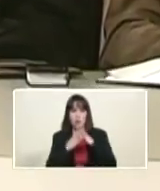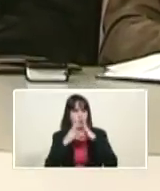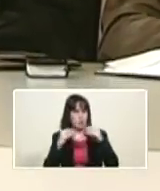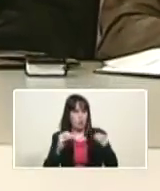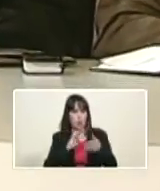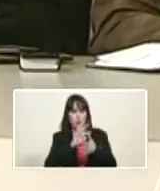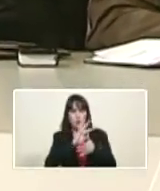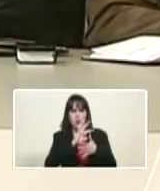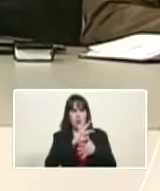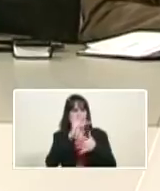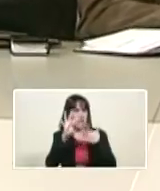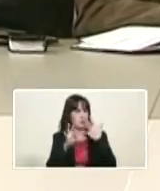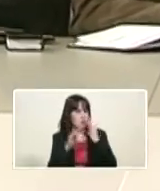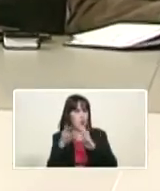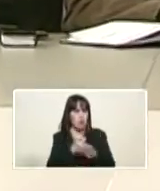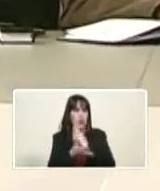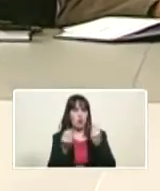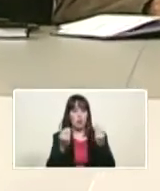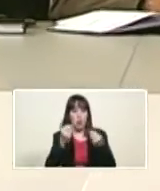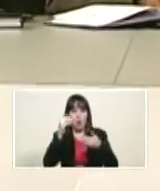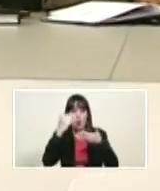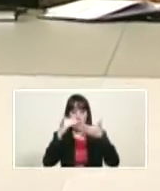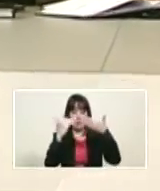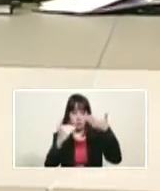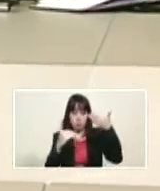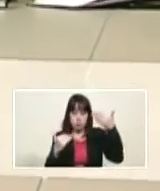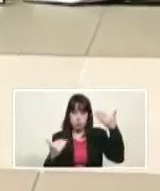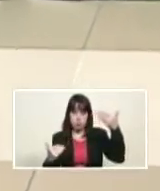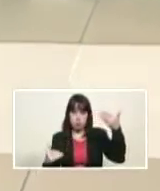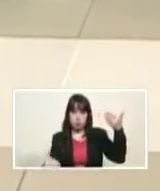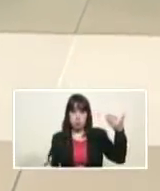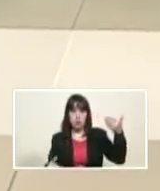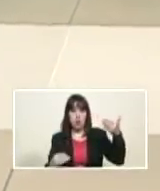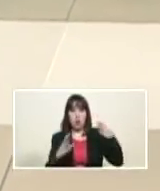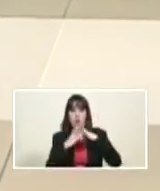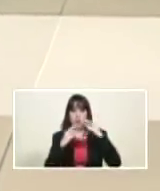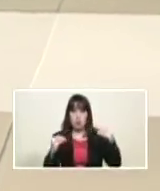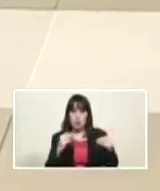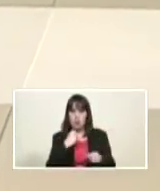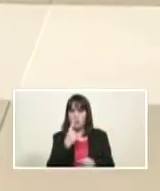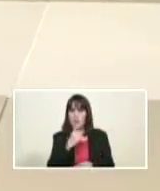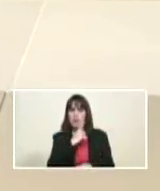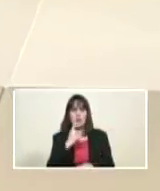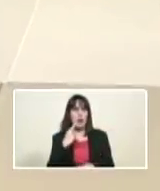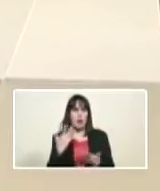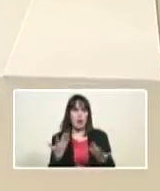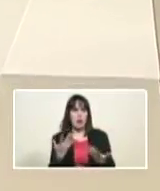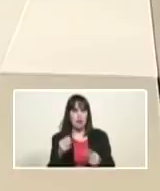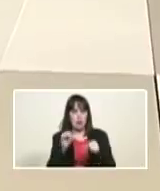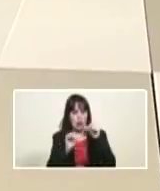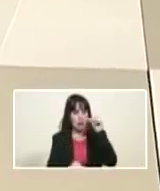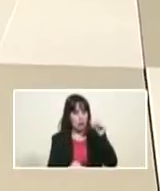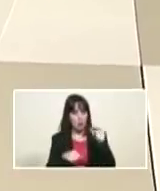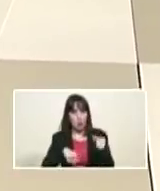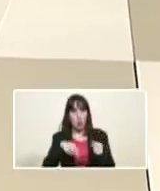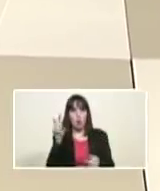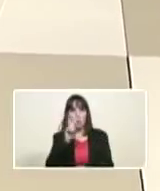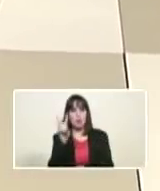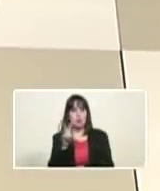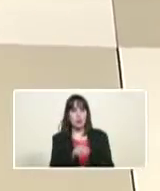los pusimos todos y ahí está la lista. Aquí está la lista, no se las voy a leer. Y este es el documento más leído el día de hoy en